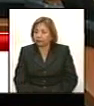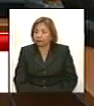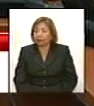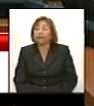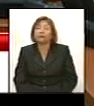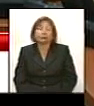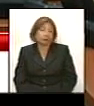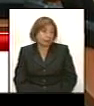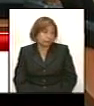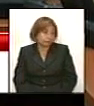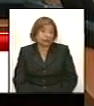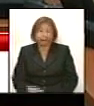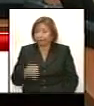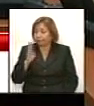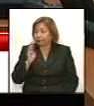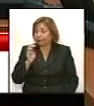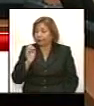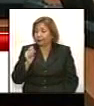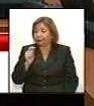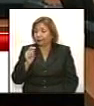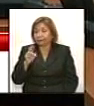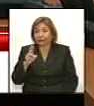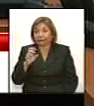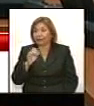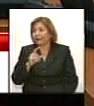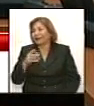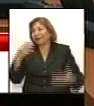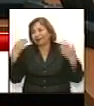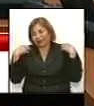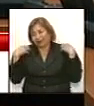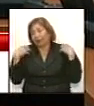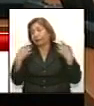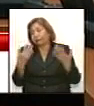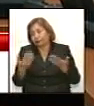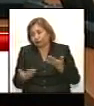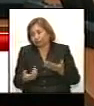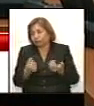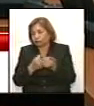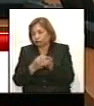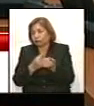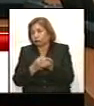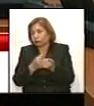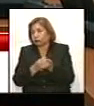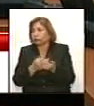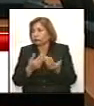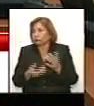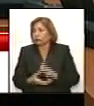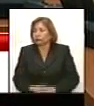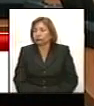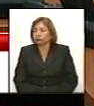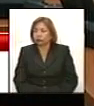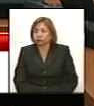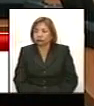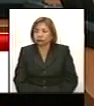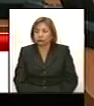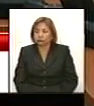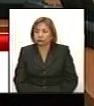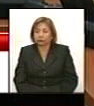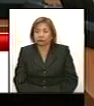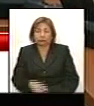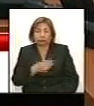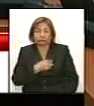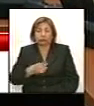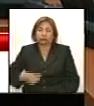Beatriz. Vamos desde el despacho también a apoyar las acciones que han emprendido con los dos